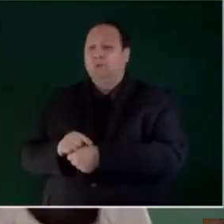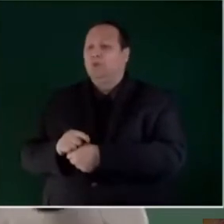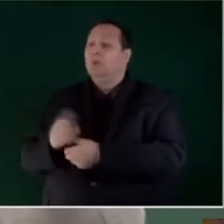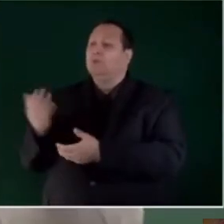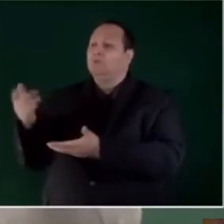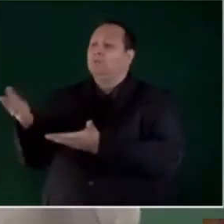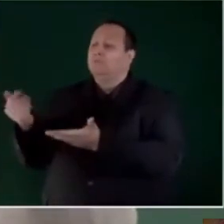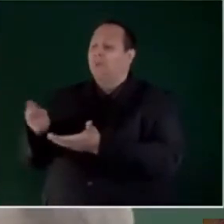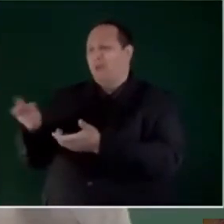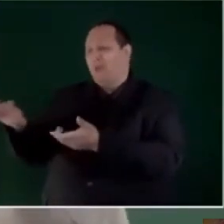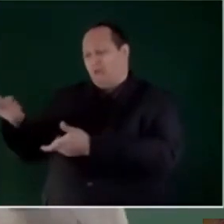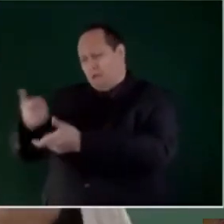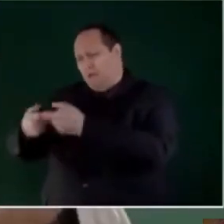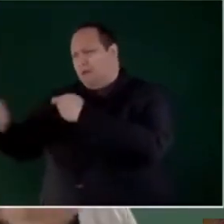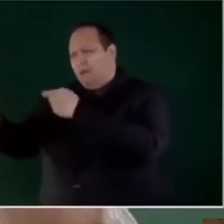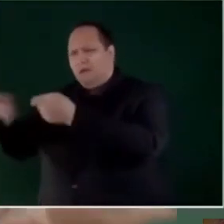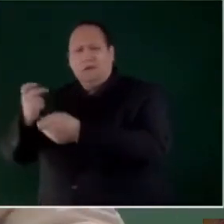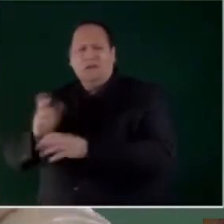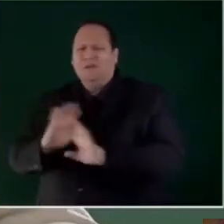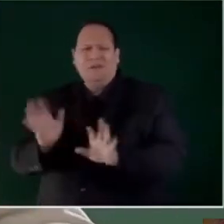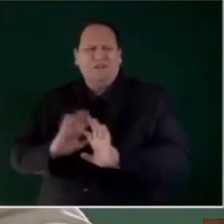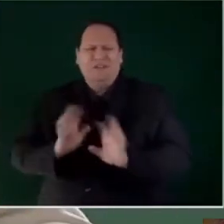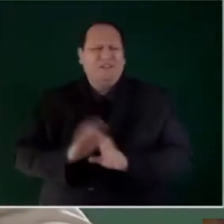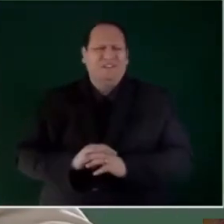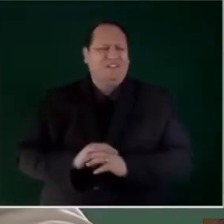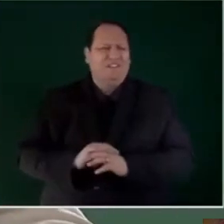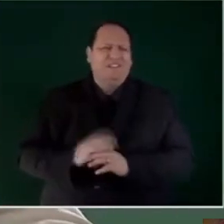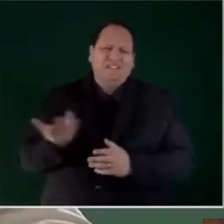de dádivas, sin entrega de